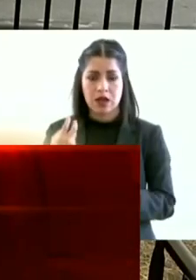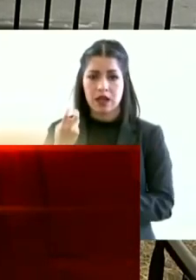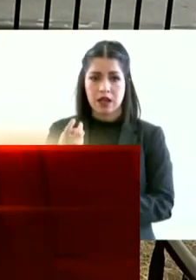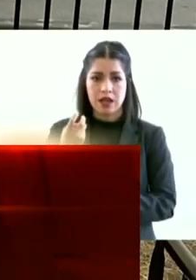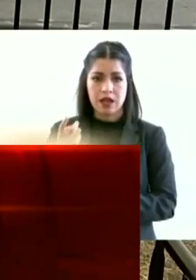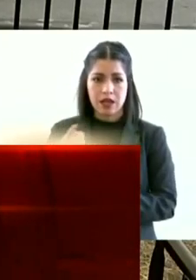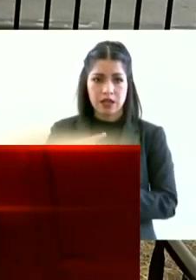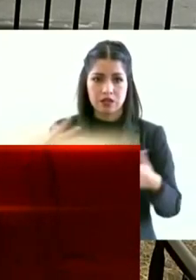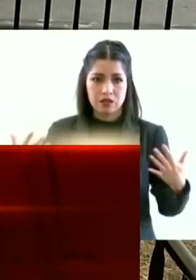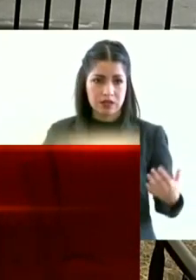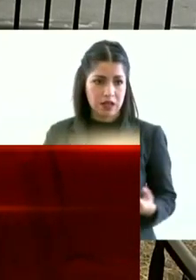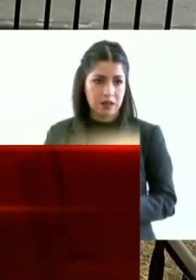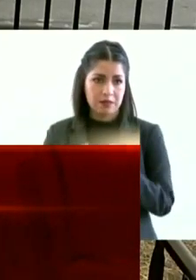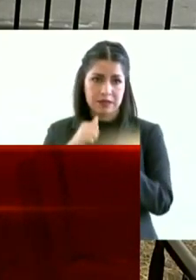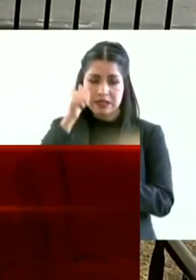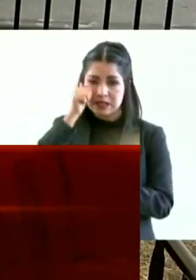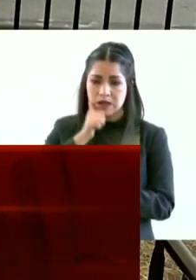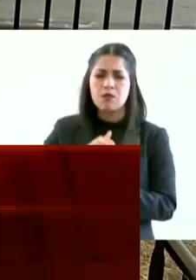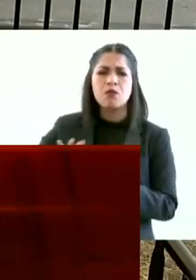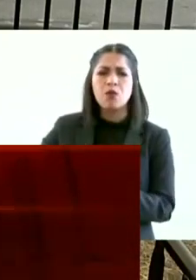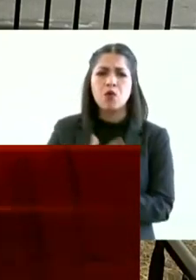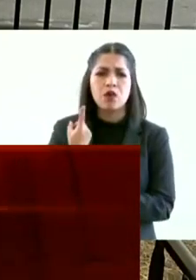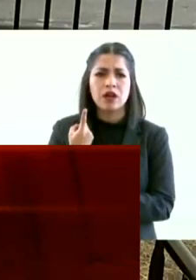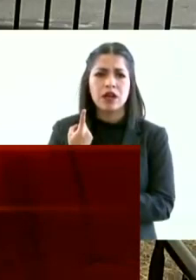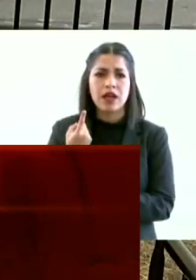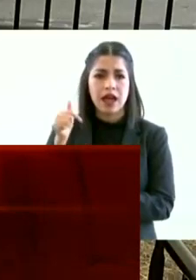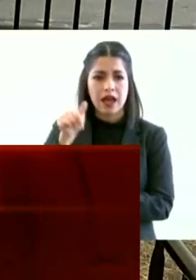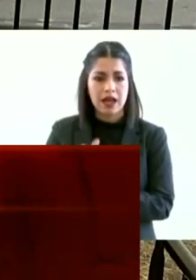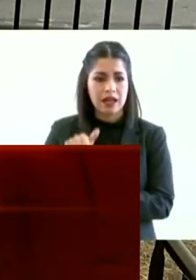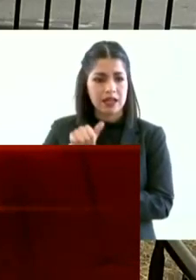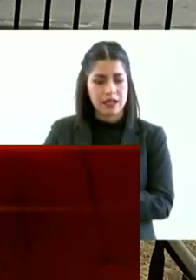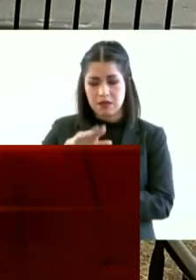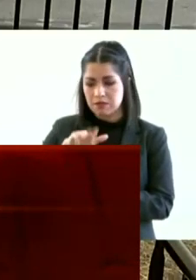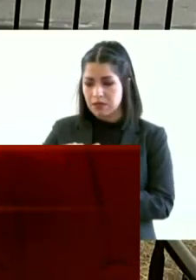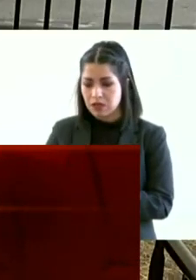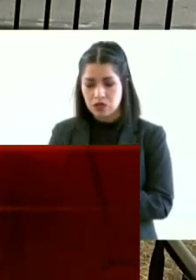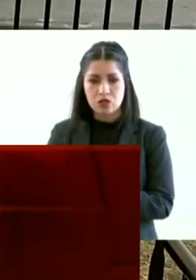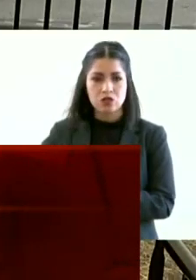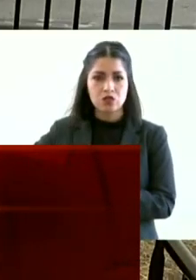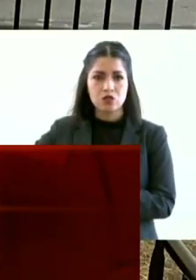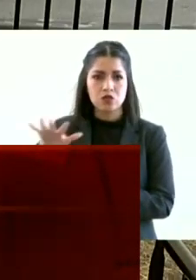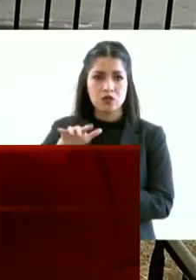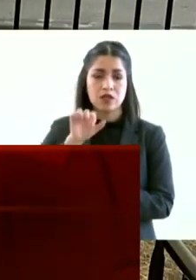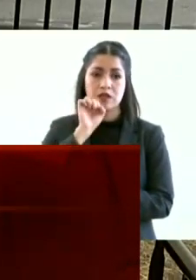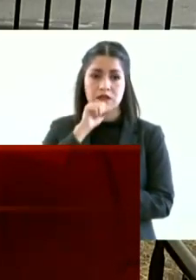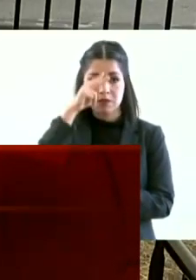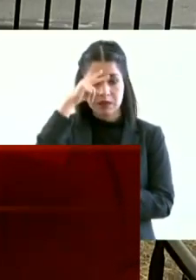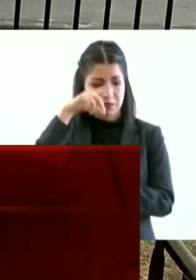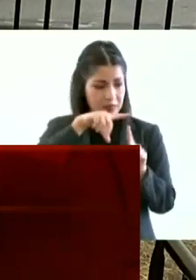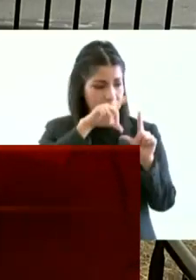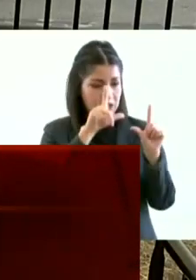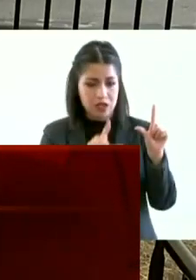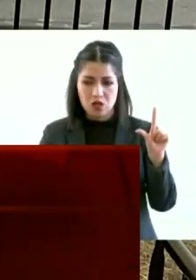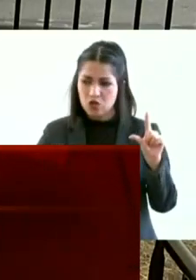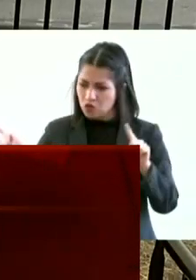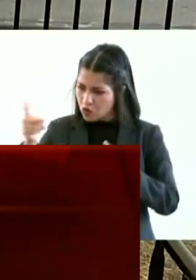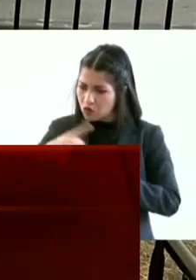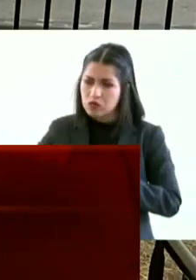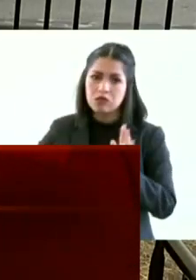ha salvado siempre. ¿Por qué? Aquí en Michoacán y en todo México salimos